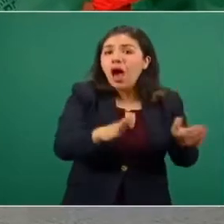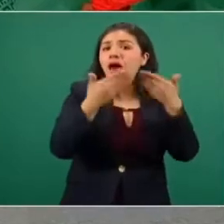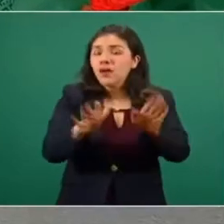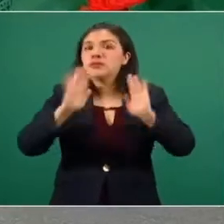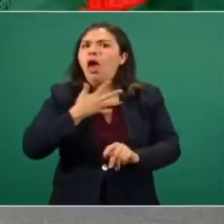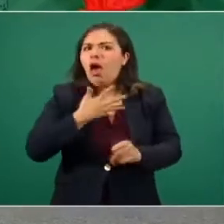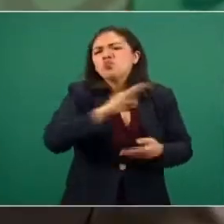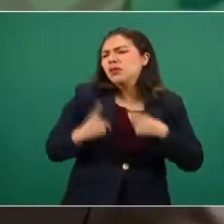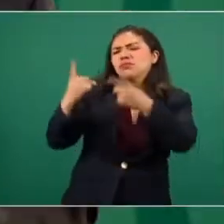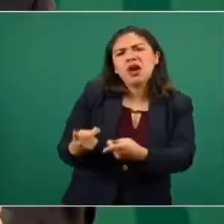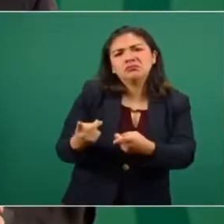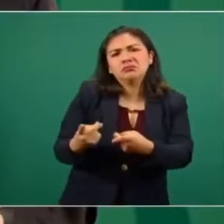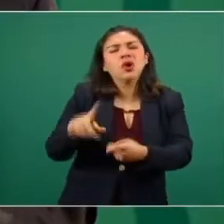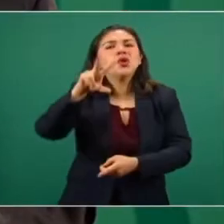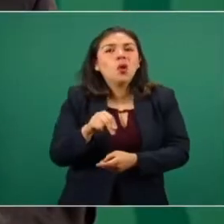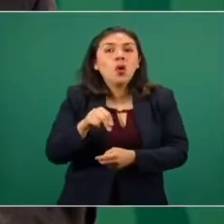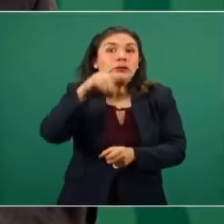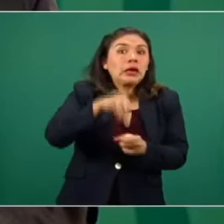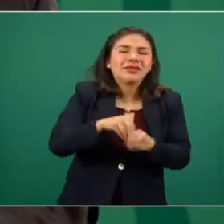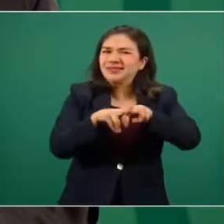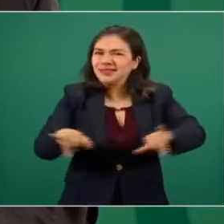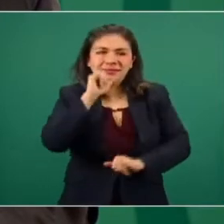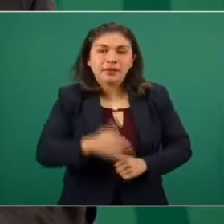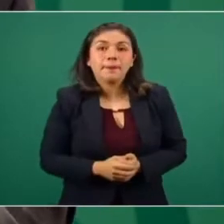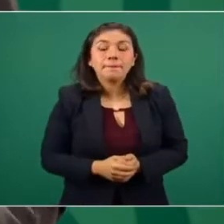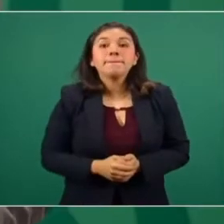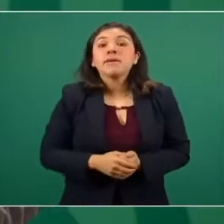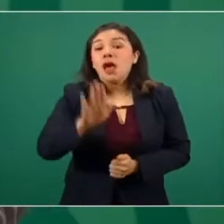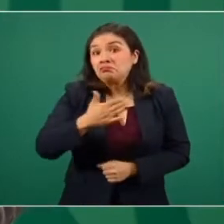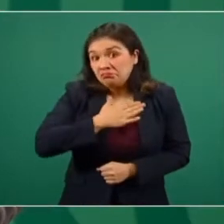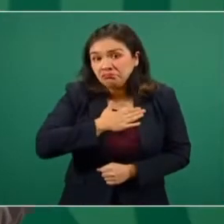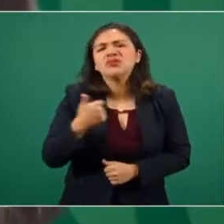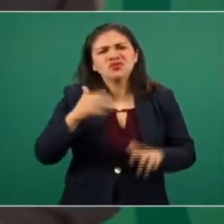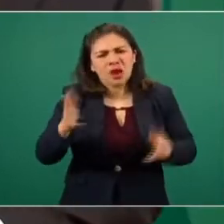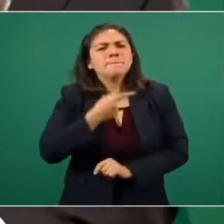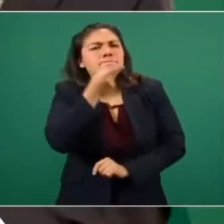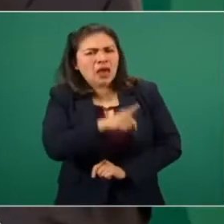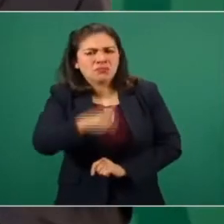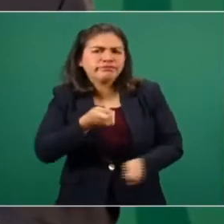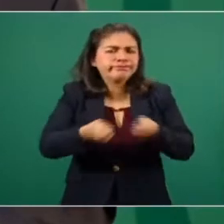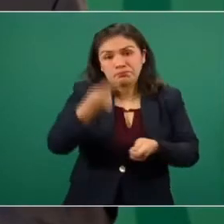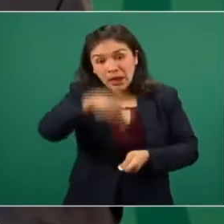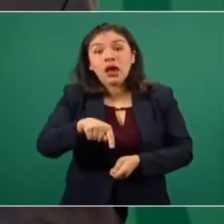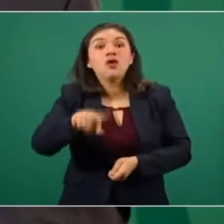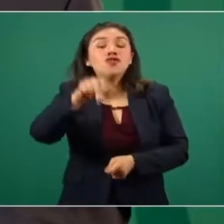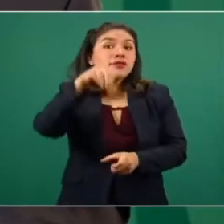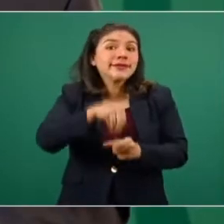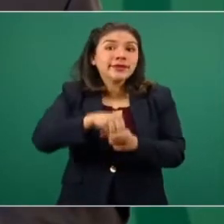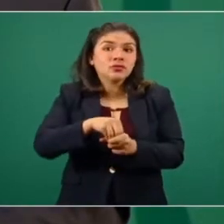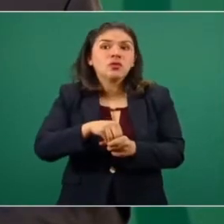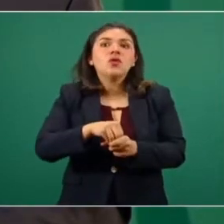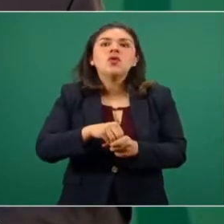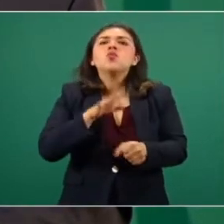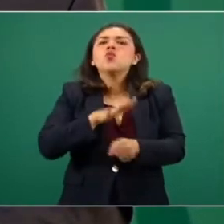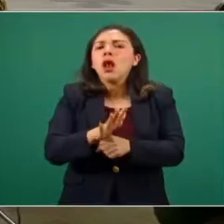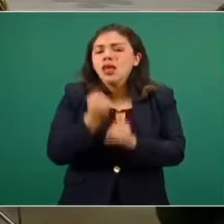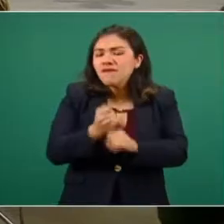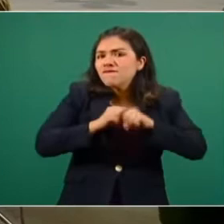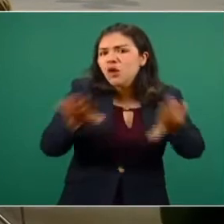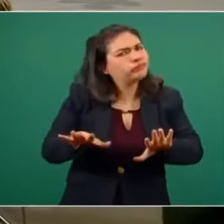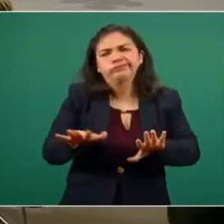ya están a disponibilidad y que no se oculte absolutamente nada. En el caso de nosotros, hemos estado dando instrucciones para que no se oculte ninguna